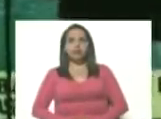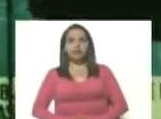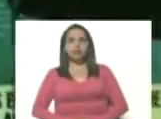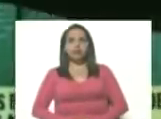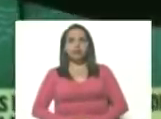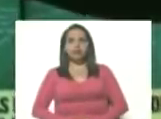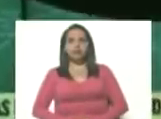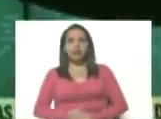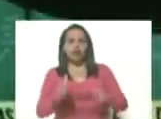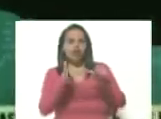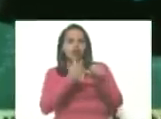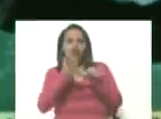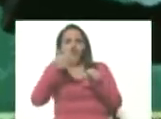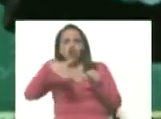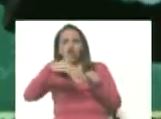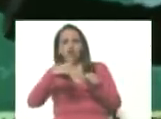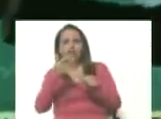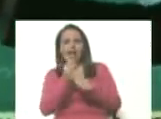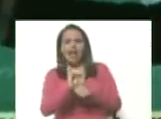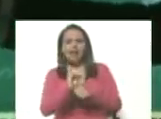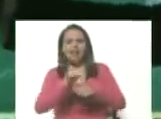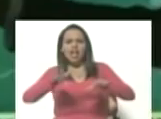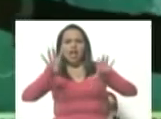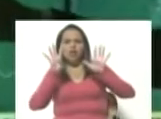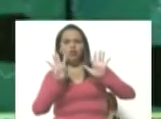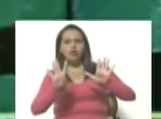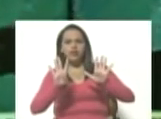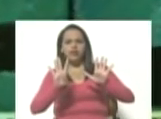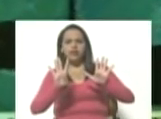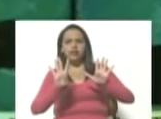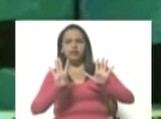Fíjense bien, ¿dónde están las 9 bases militares